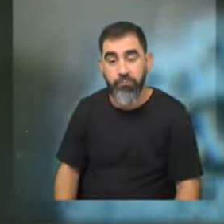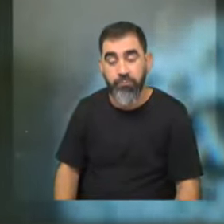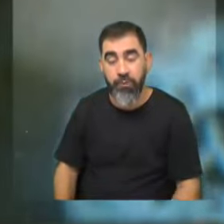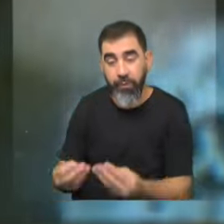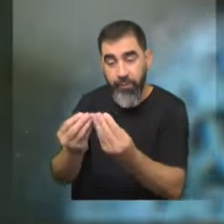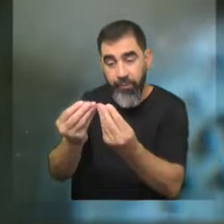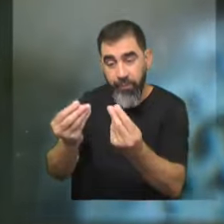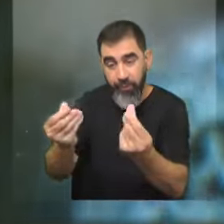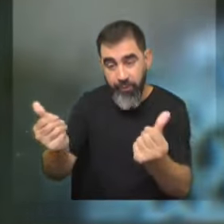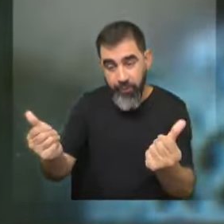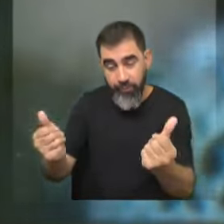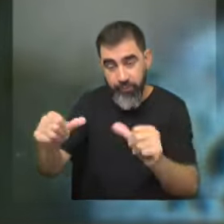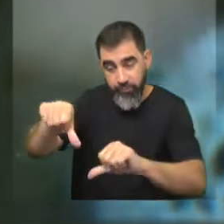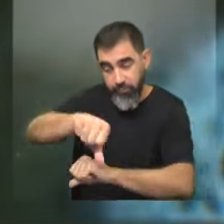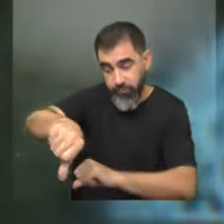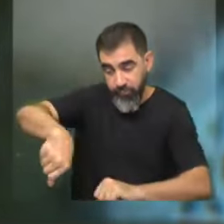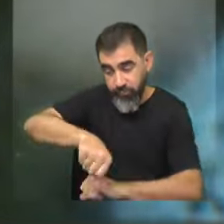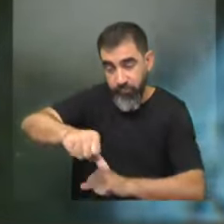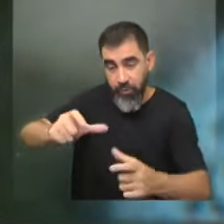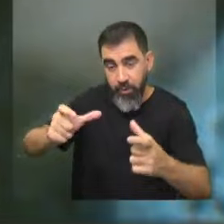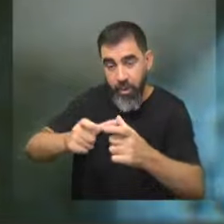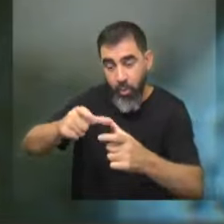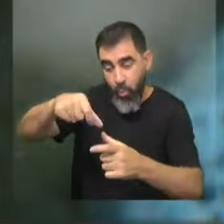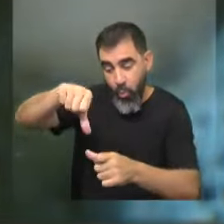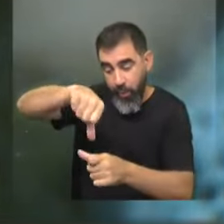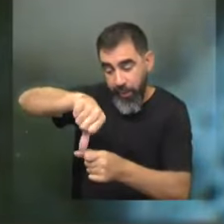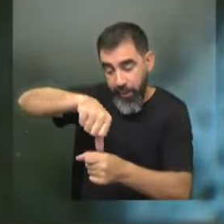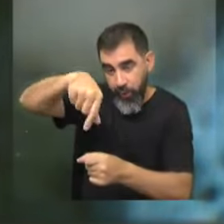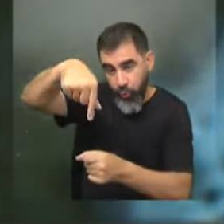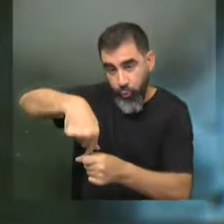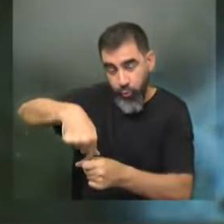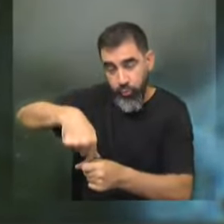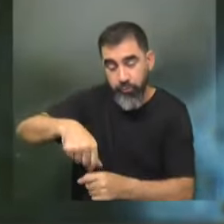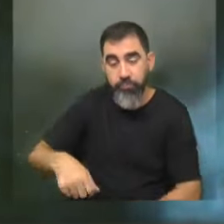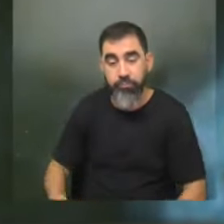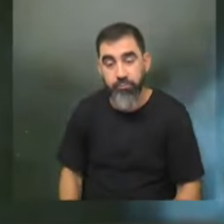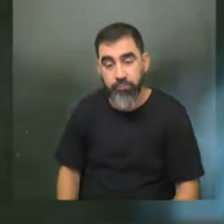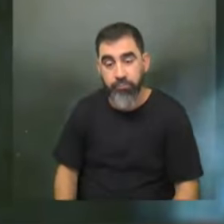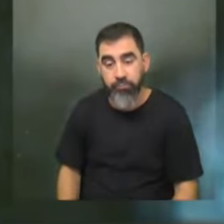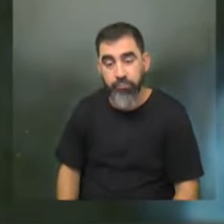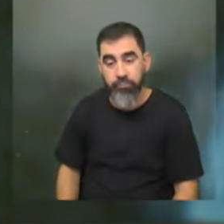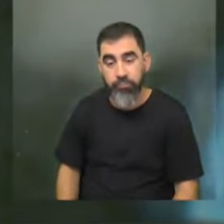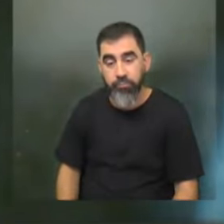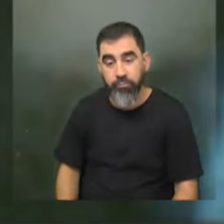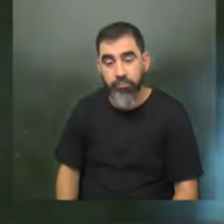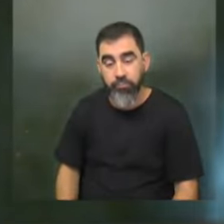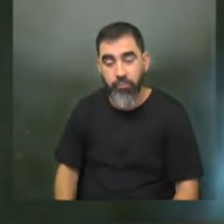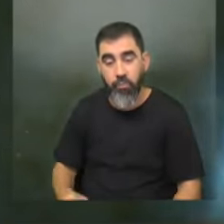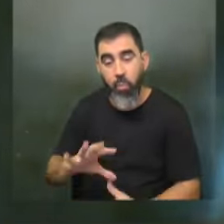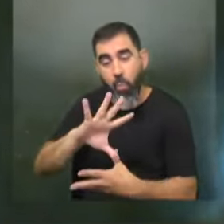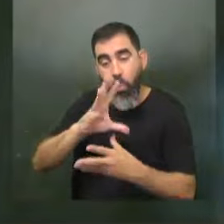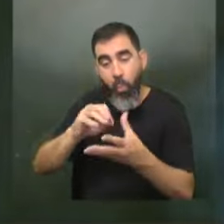cera, la introduzco dentro de la cueva, de ese orificio, ¿sí? ¿Y qué obtenemos? Obtenemos esto que vemos acá. Esto es un molde de la